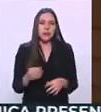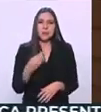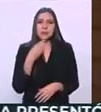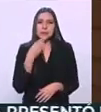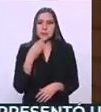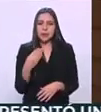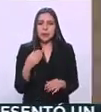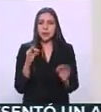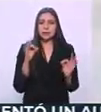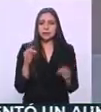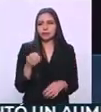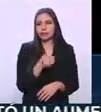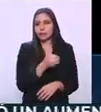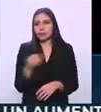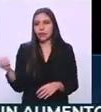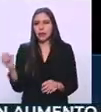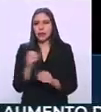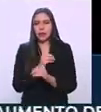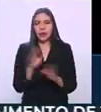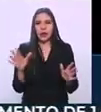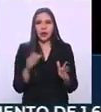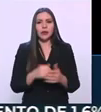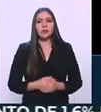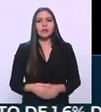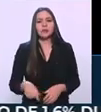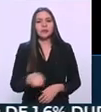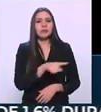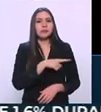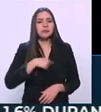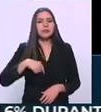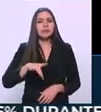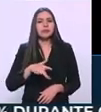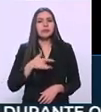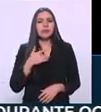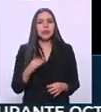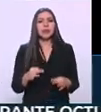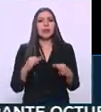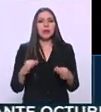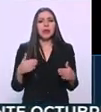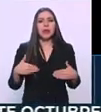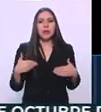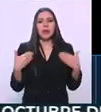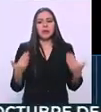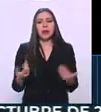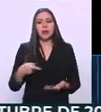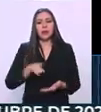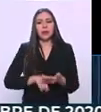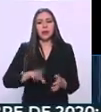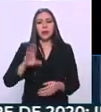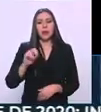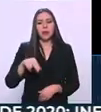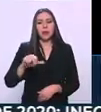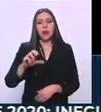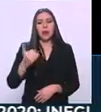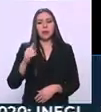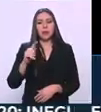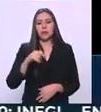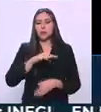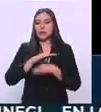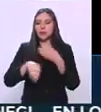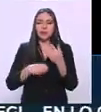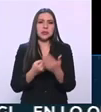establecido, bien definido, y nos sentimos muy confiadas y confiados en CONACYT y en Hacienda en que las cosas van a